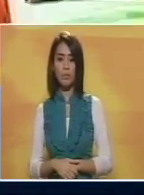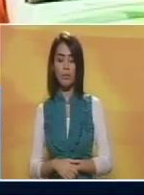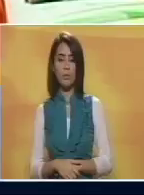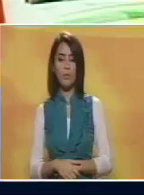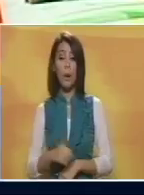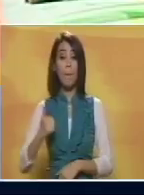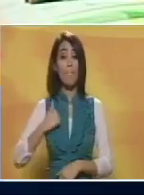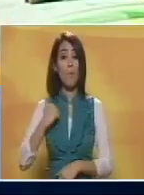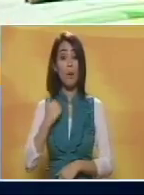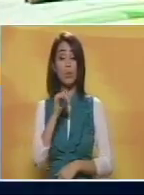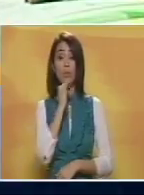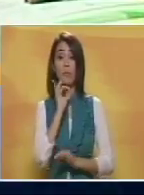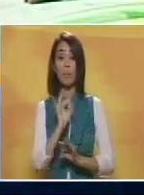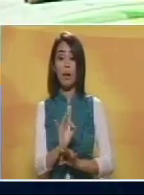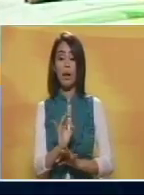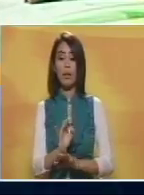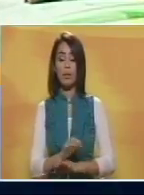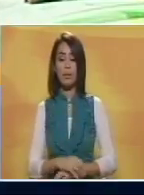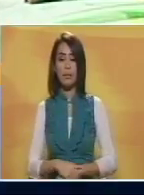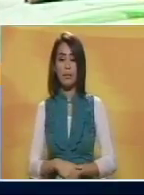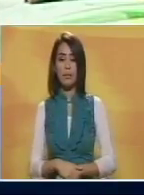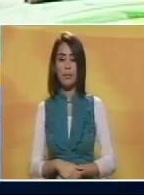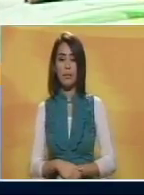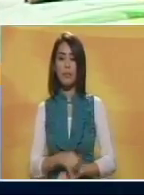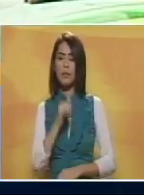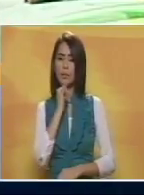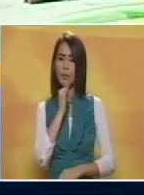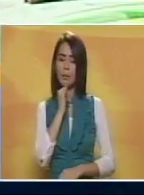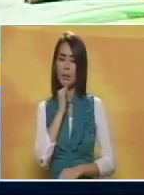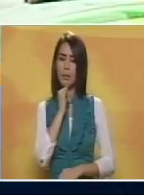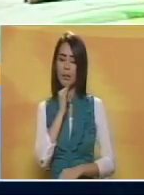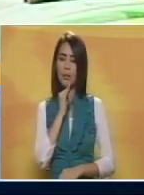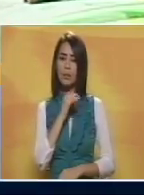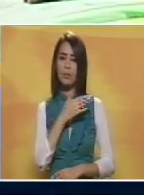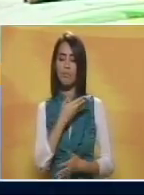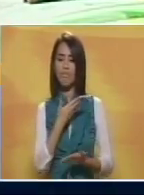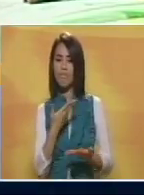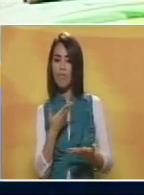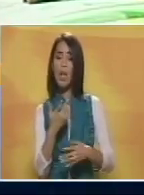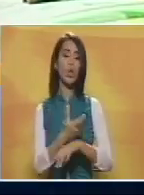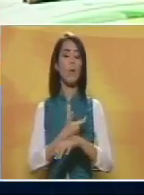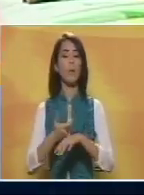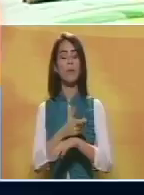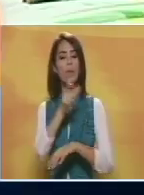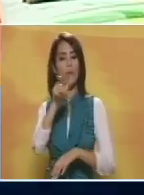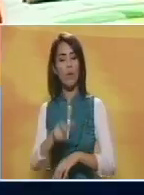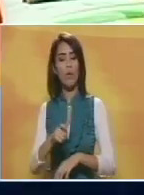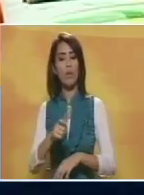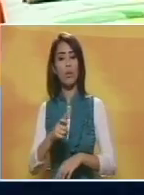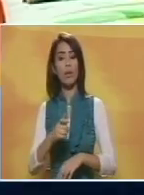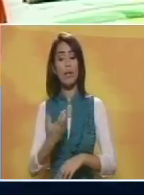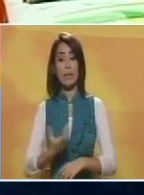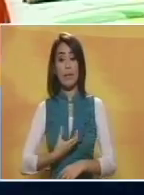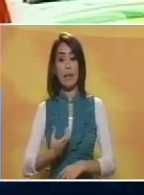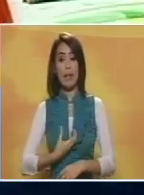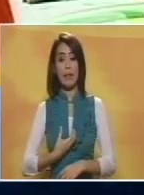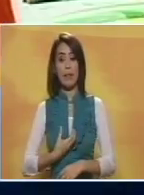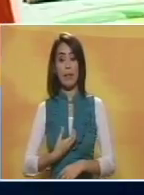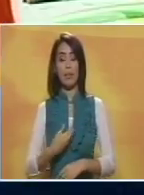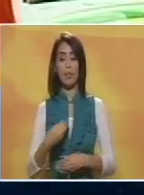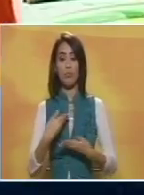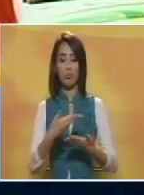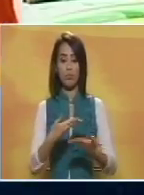Aprovecho para informarles, ya le informará el gobernador y el alcalde, estoy